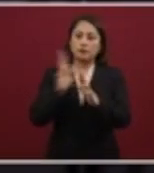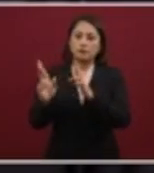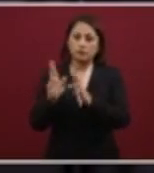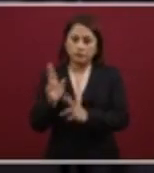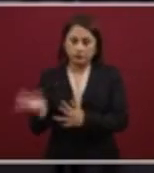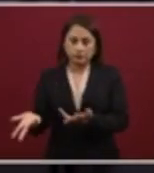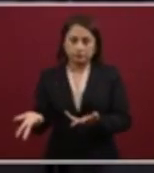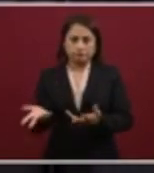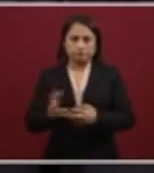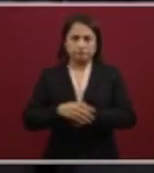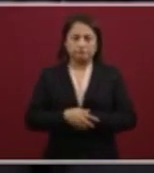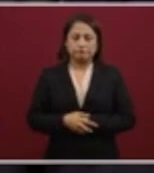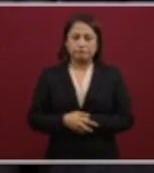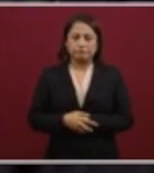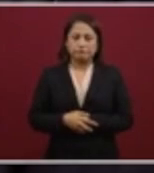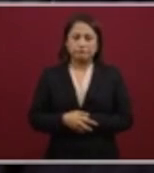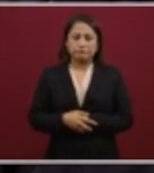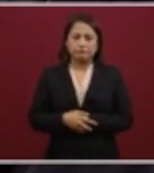pero